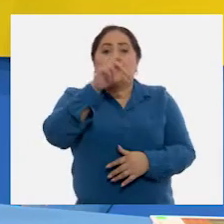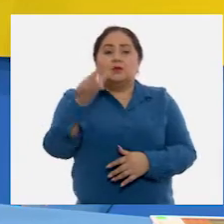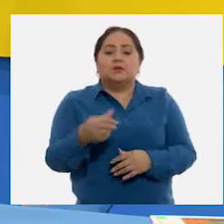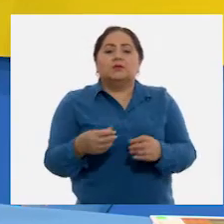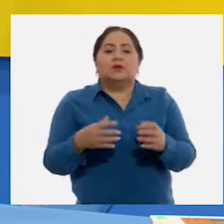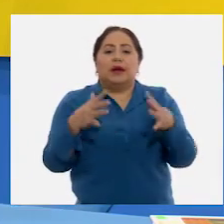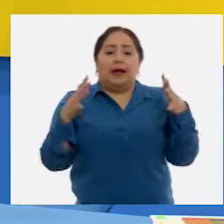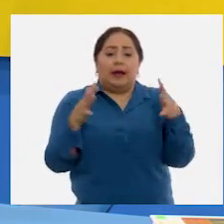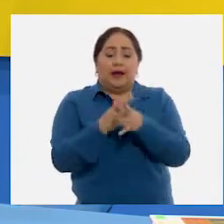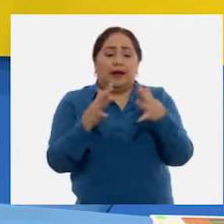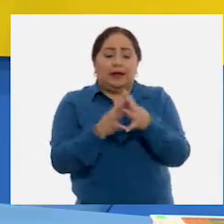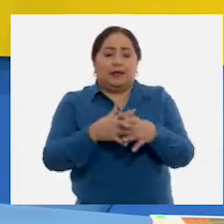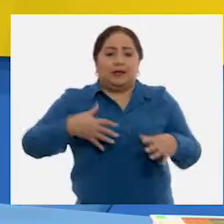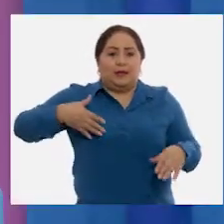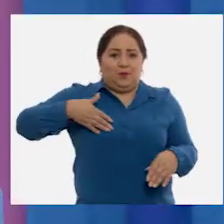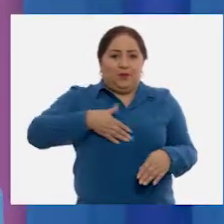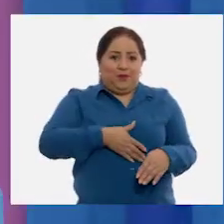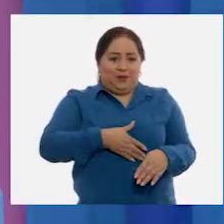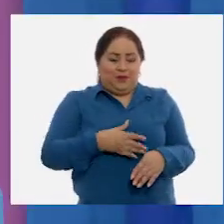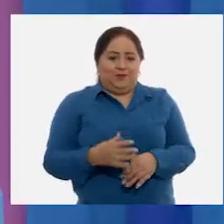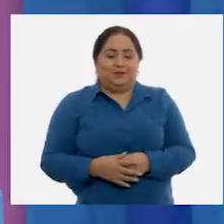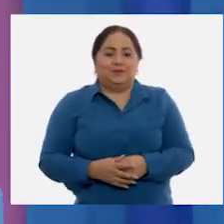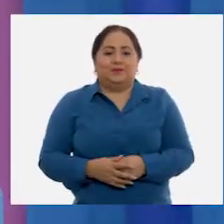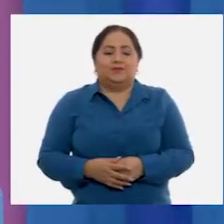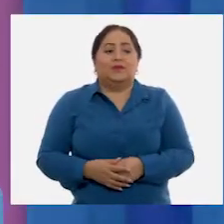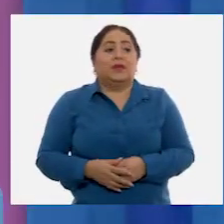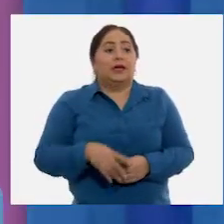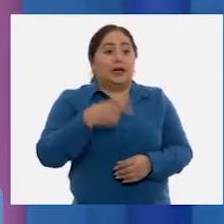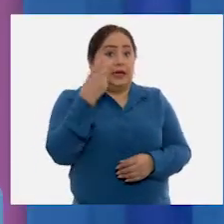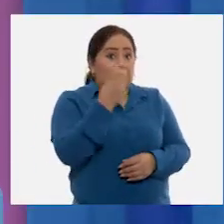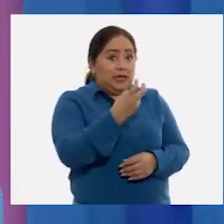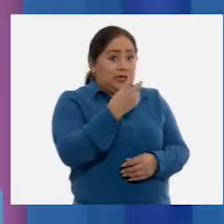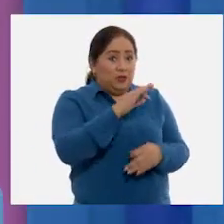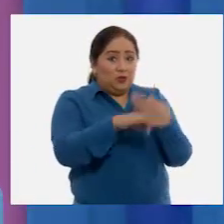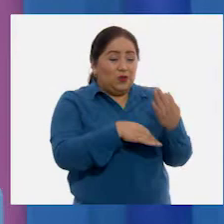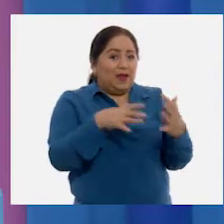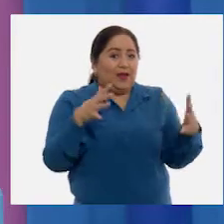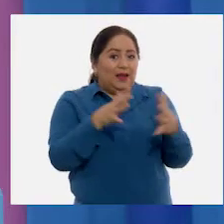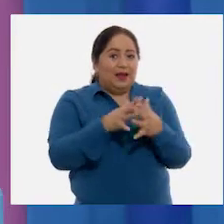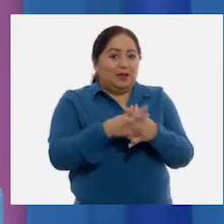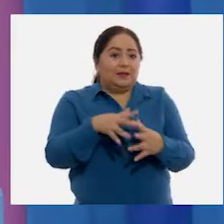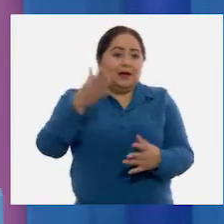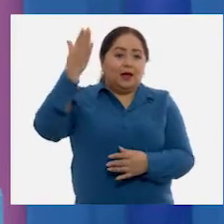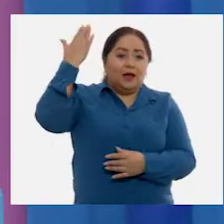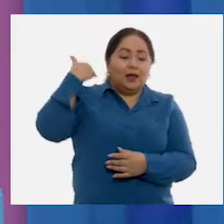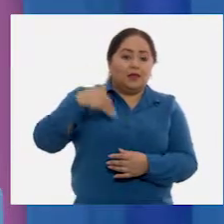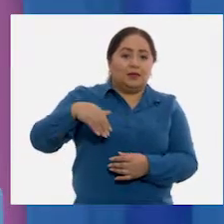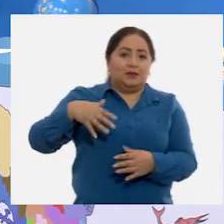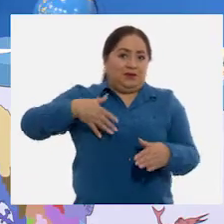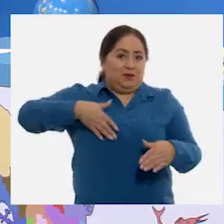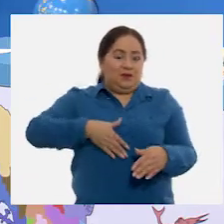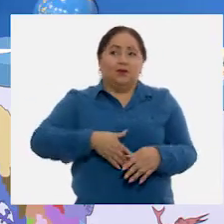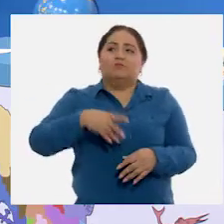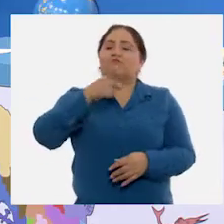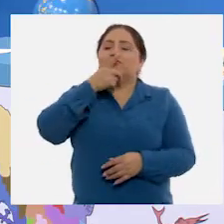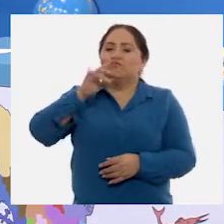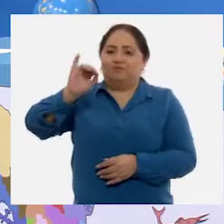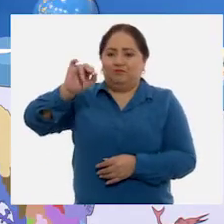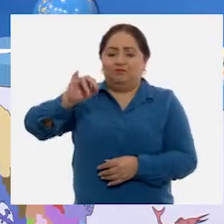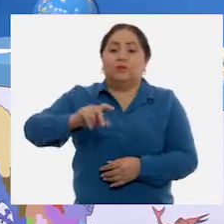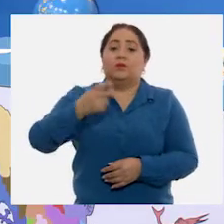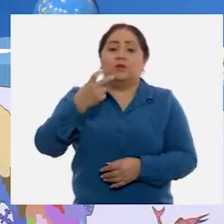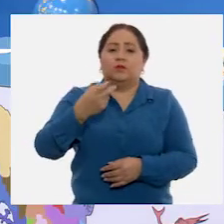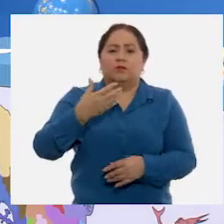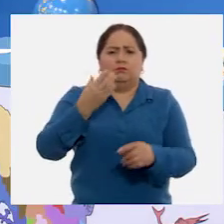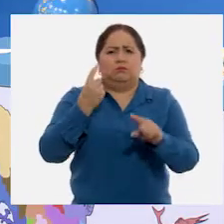las guerras napoleónicas. ¿Y esas son todas las guerras que emprendió Napoleón? Así es. Fueron